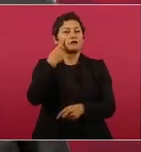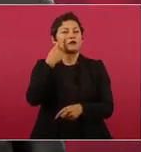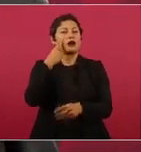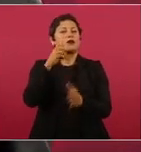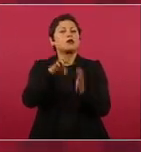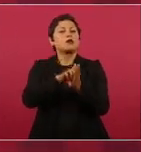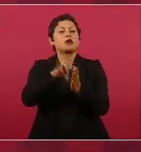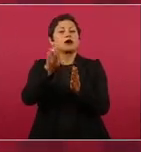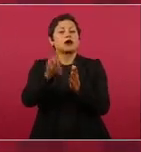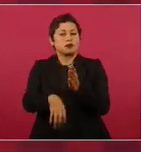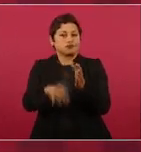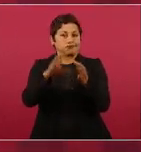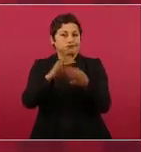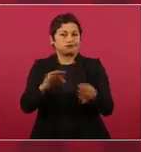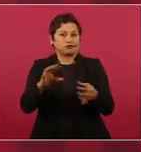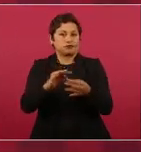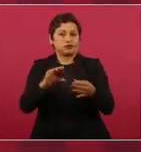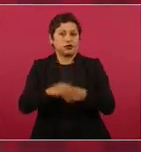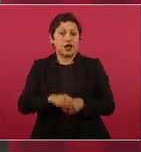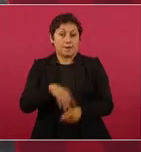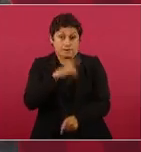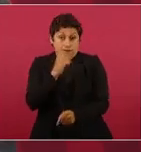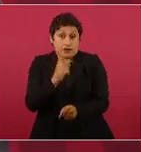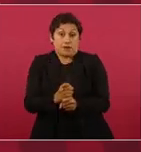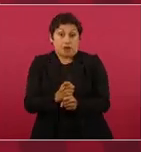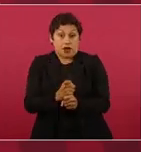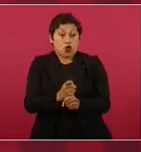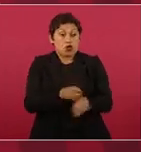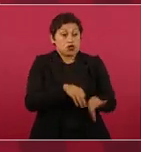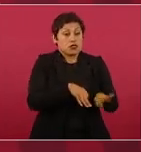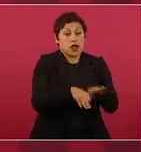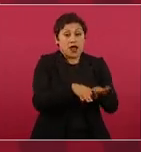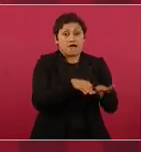tienes que haber pasado primero por los bancos.